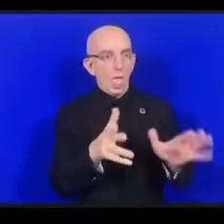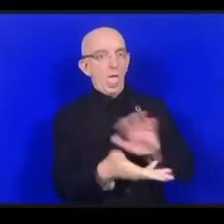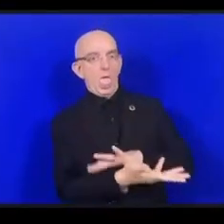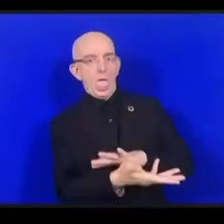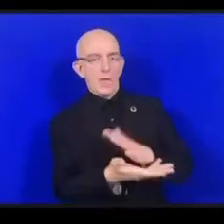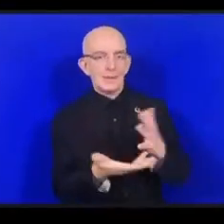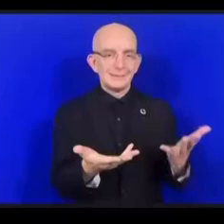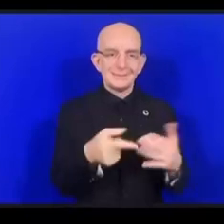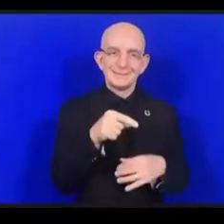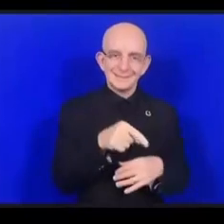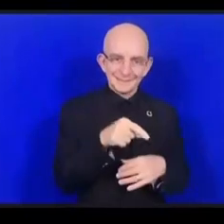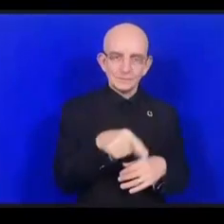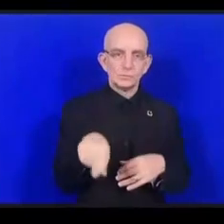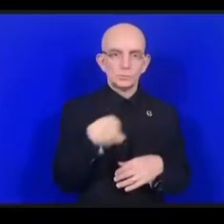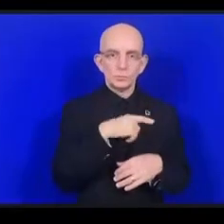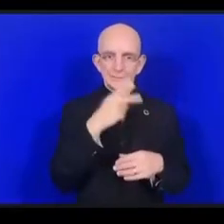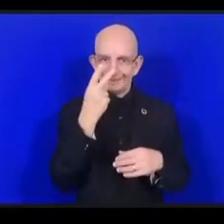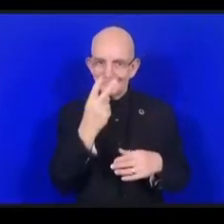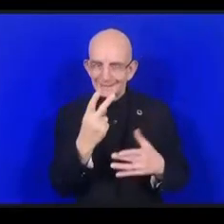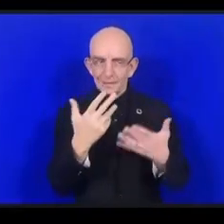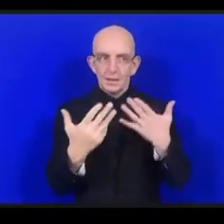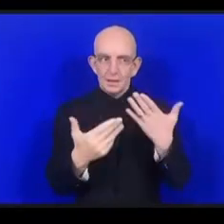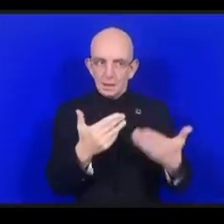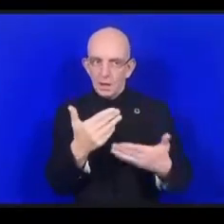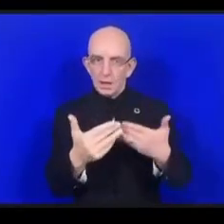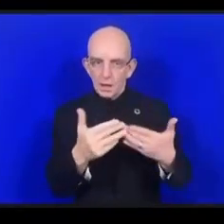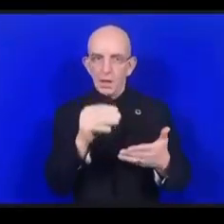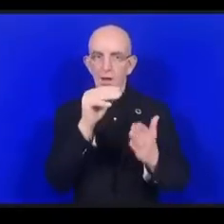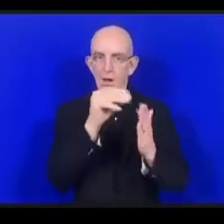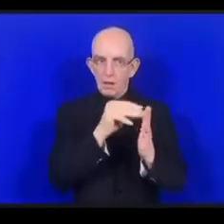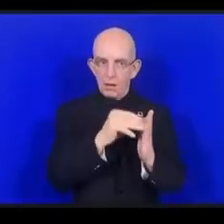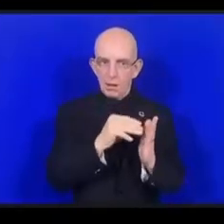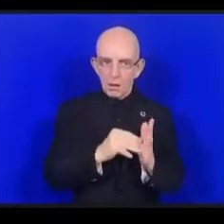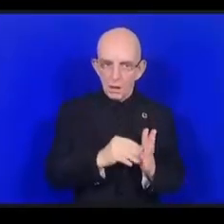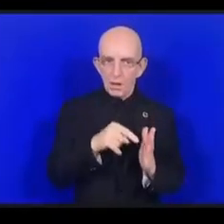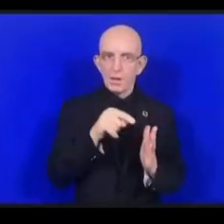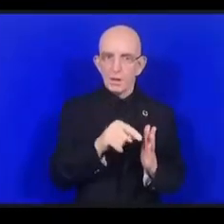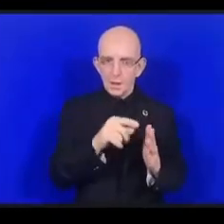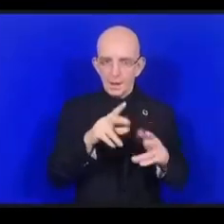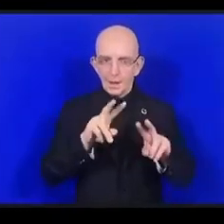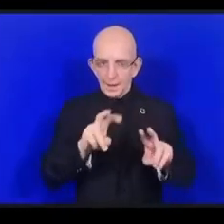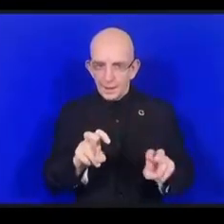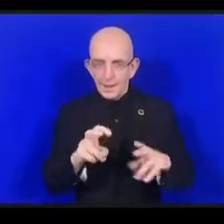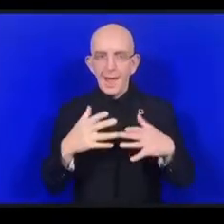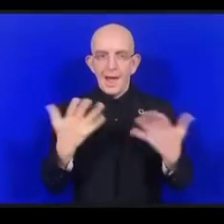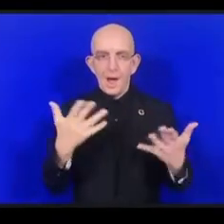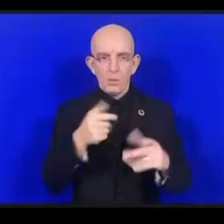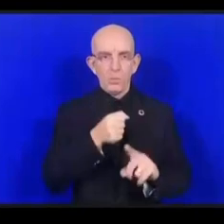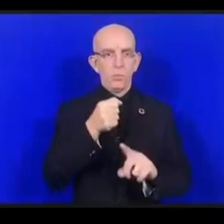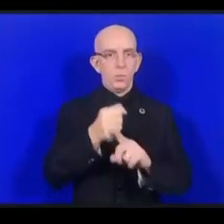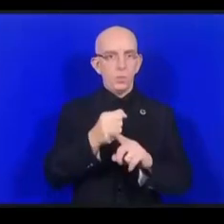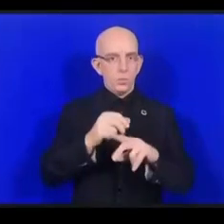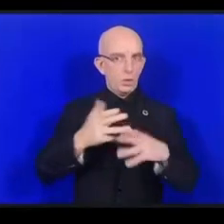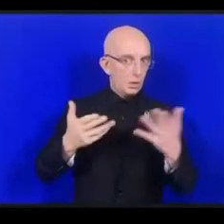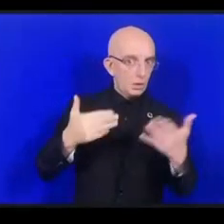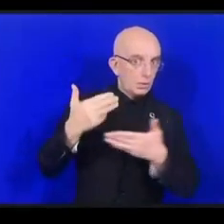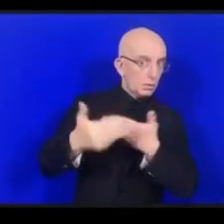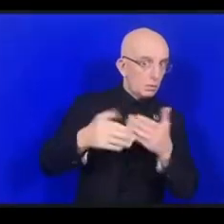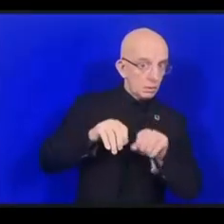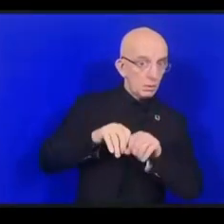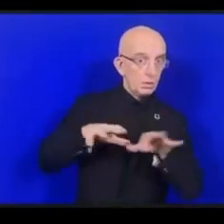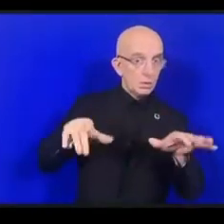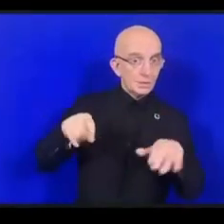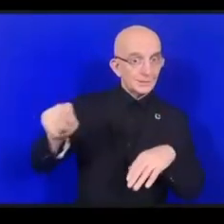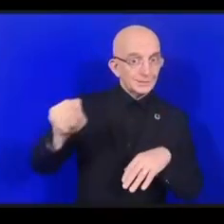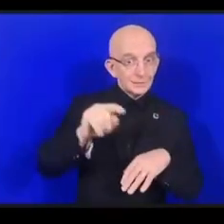análisis del impacto que ha tenido el internet el internet en las cosas hay que ver si tenemos